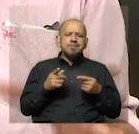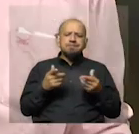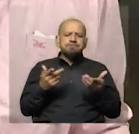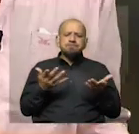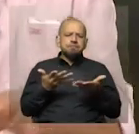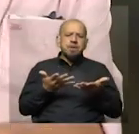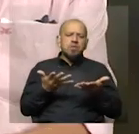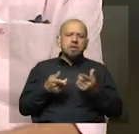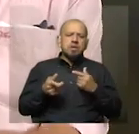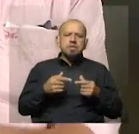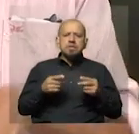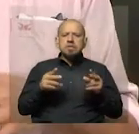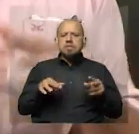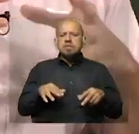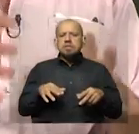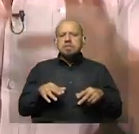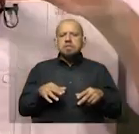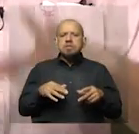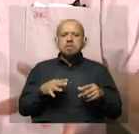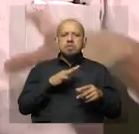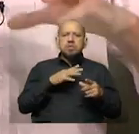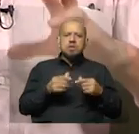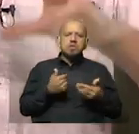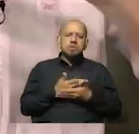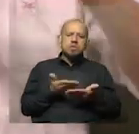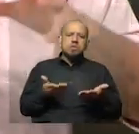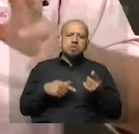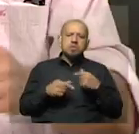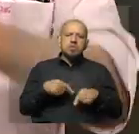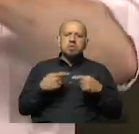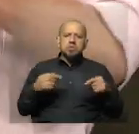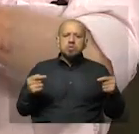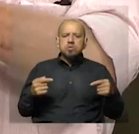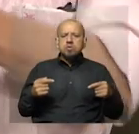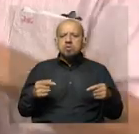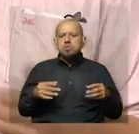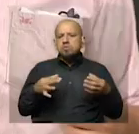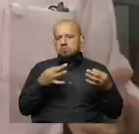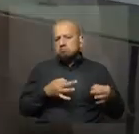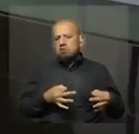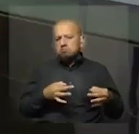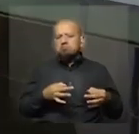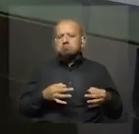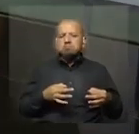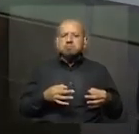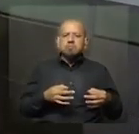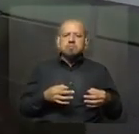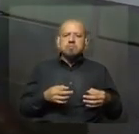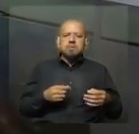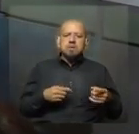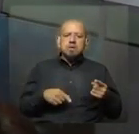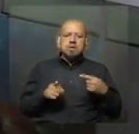Hasta ahora la zafra, o mejor dicho, lo que es oferta de productos de estación, así. Uh-huh. Un